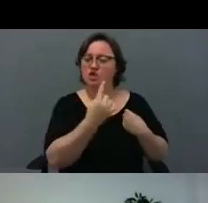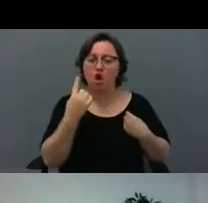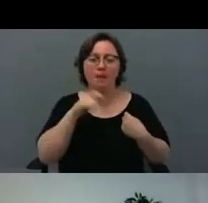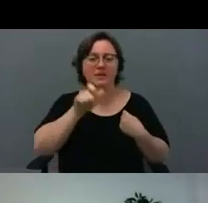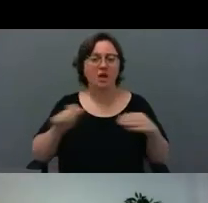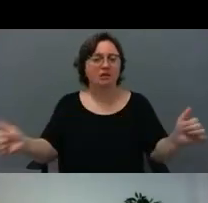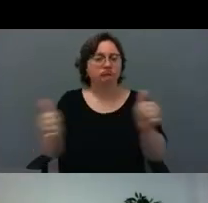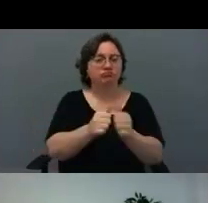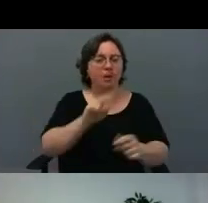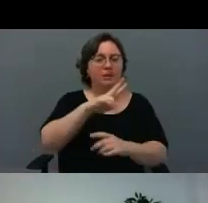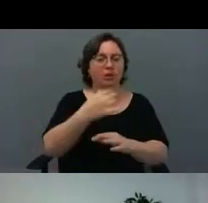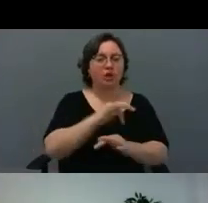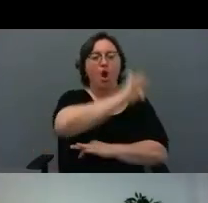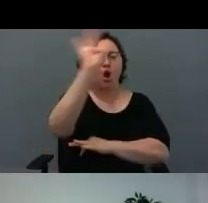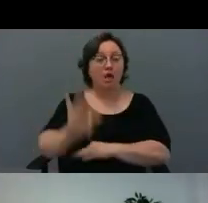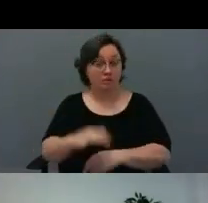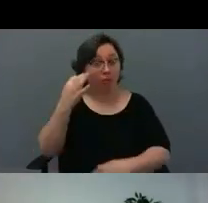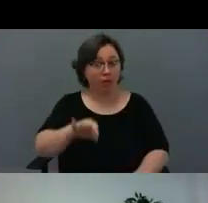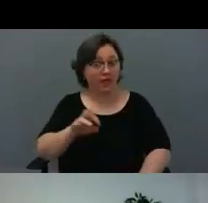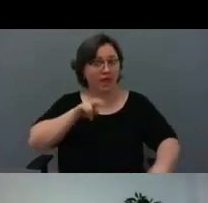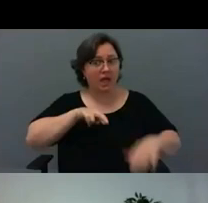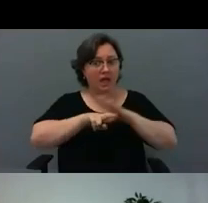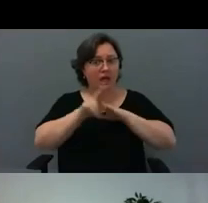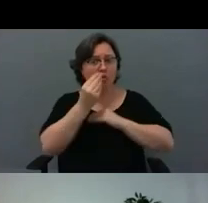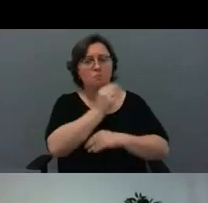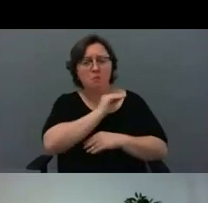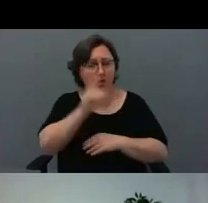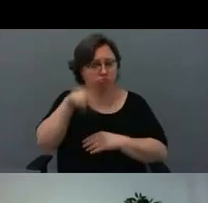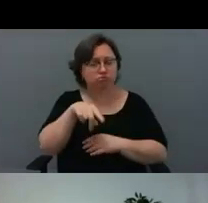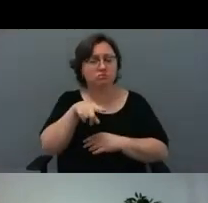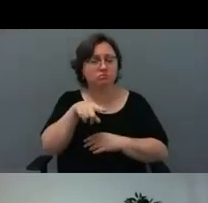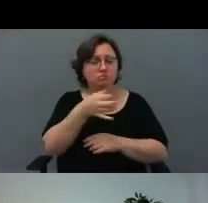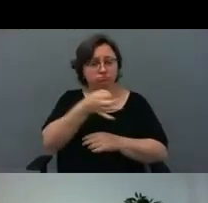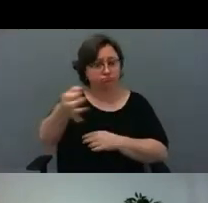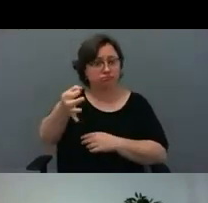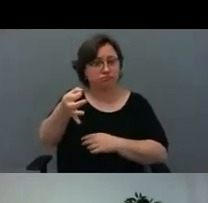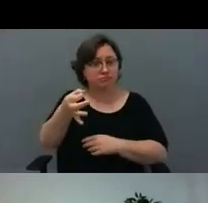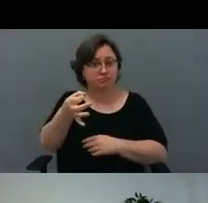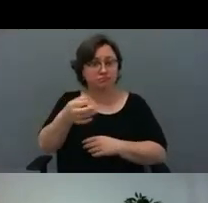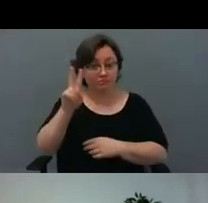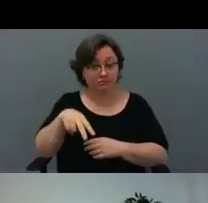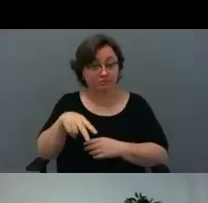posible? ¿Es el recurso más idóneo?